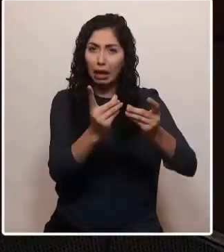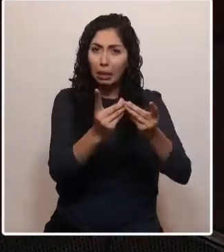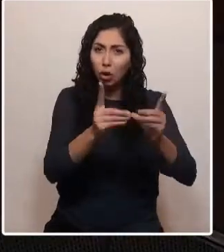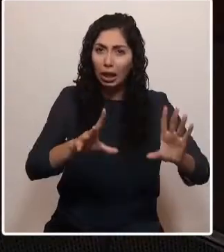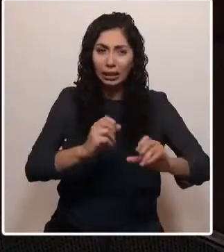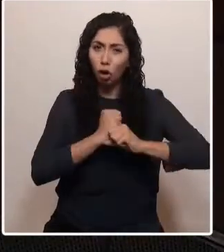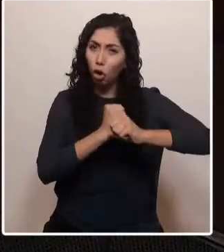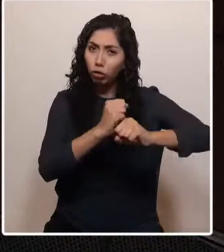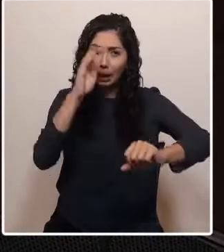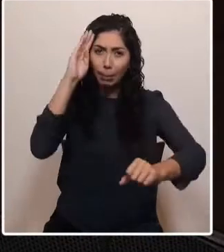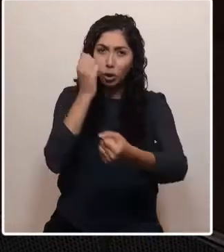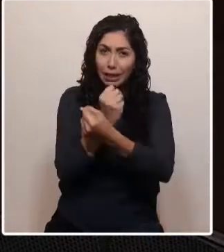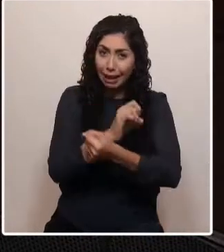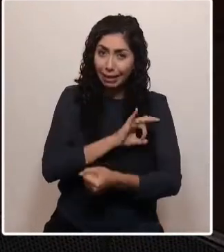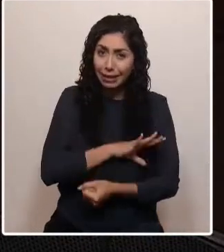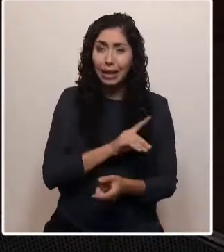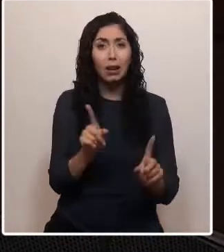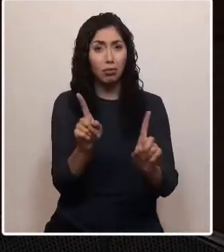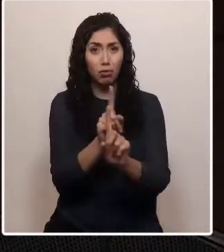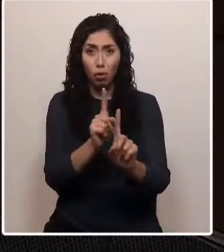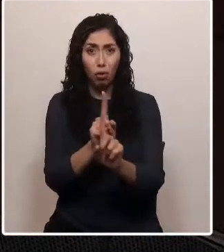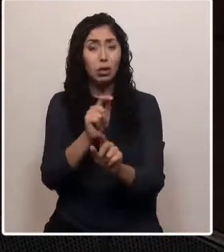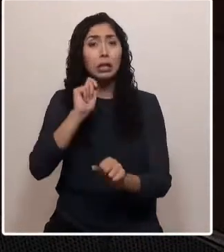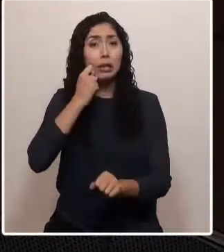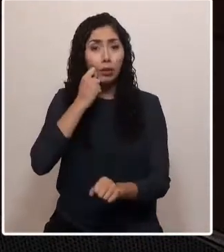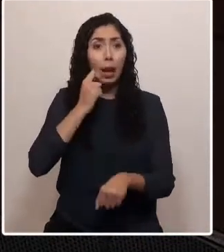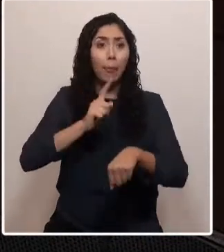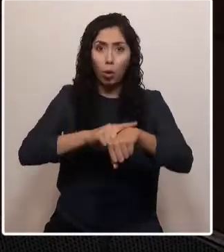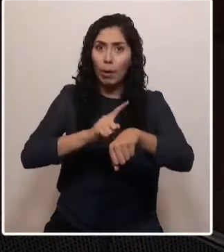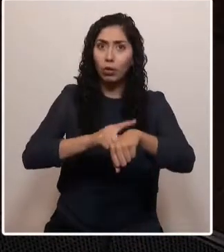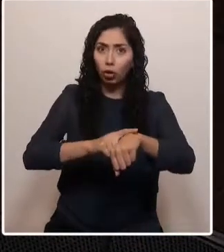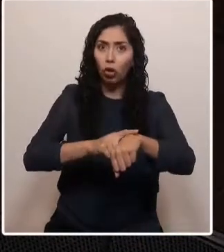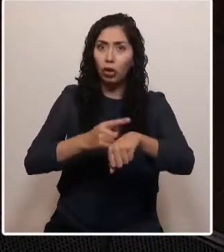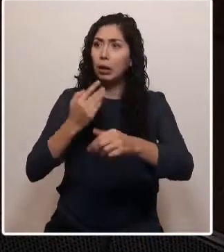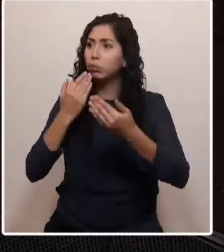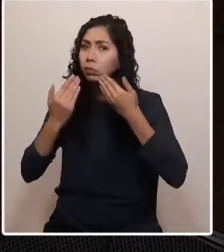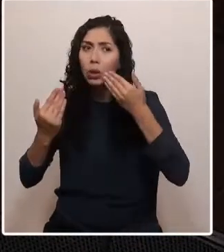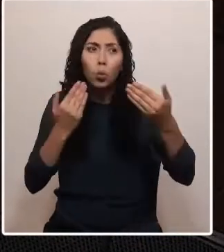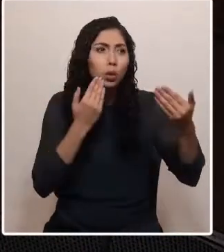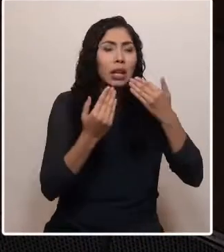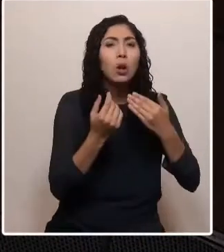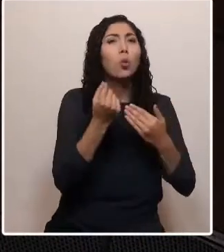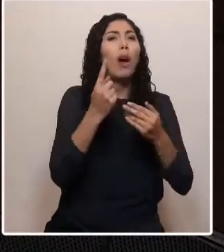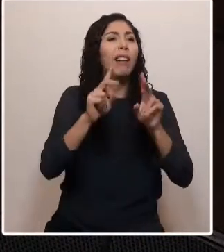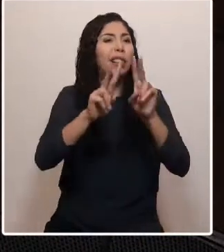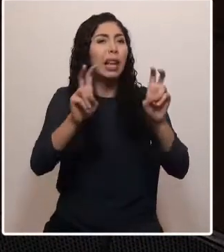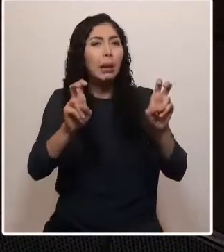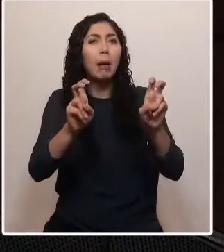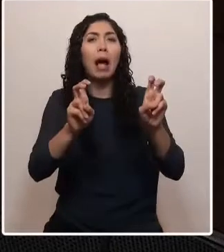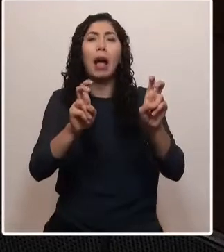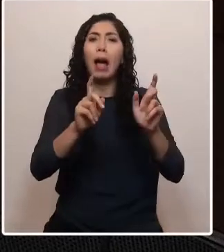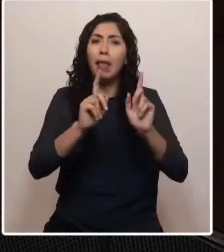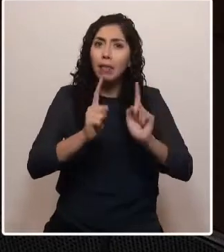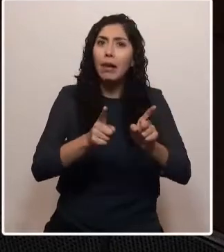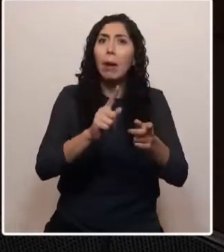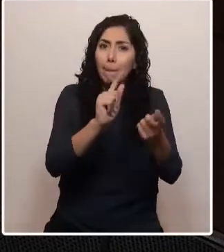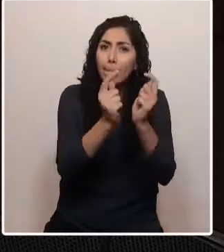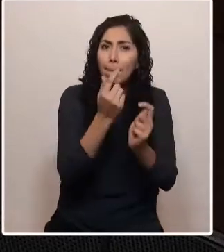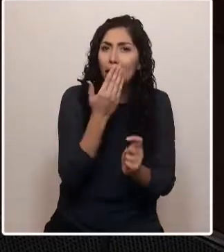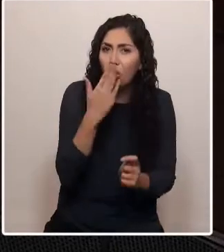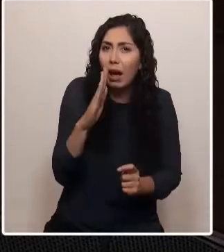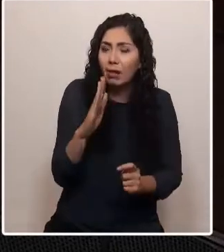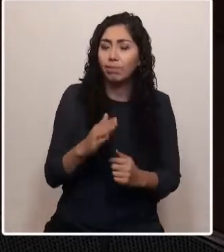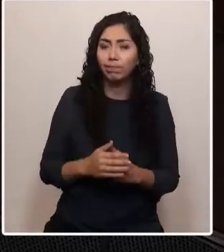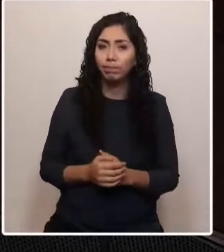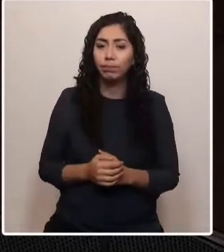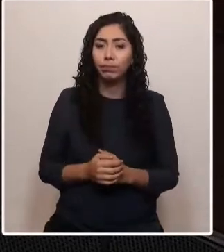Chile. Es darnos un momento de discutir sobre qué aspectos son los que hay que mejorar y cuáles son las maneras de hacerlo.